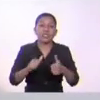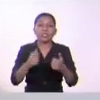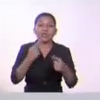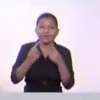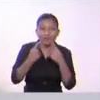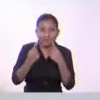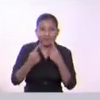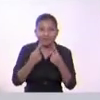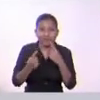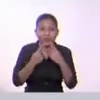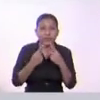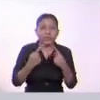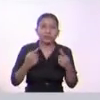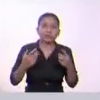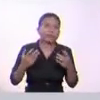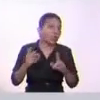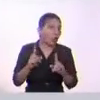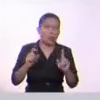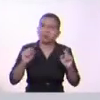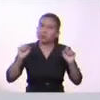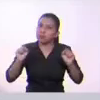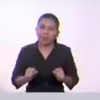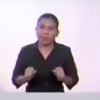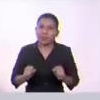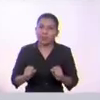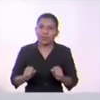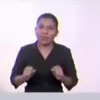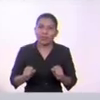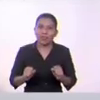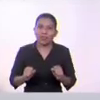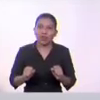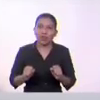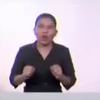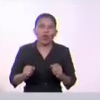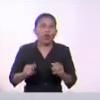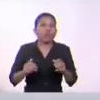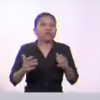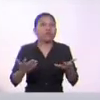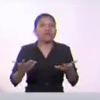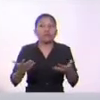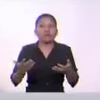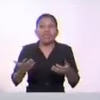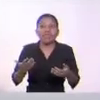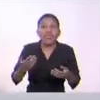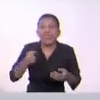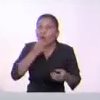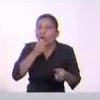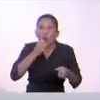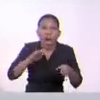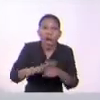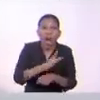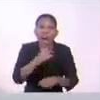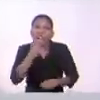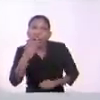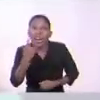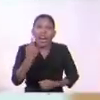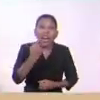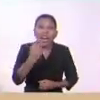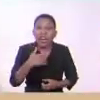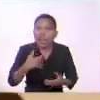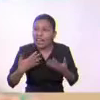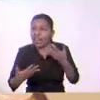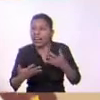entrevistas, no es posible regresar si no se tiene o no se obtiene la información